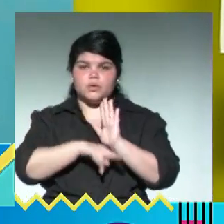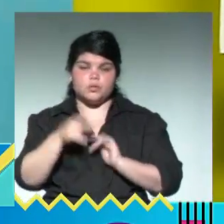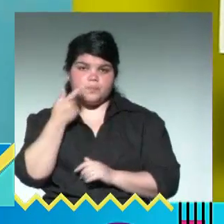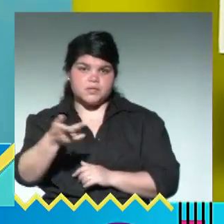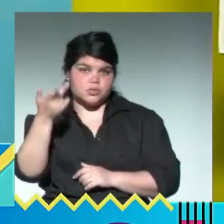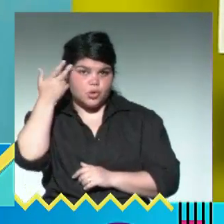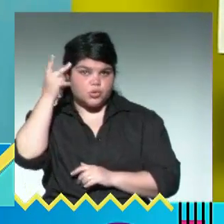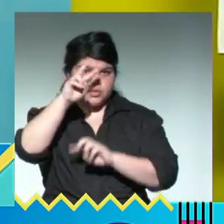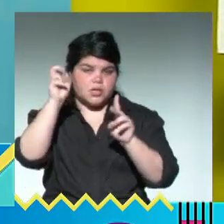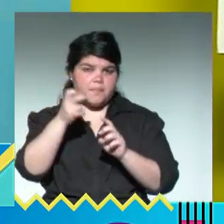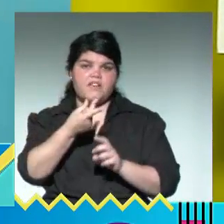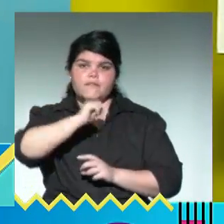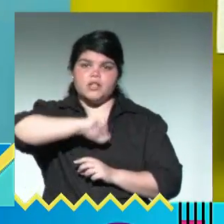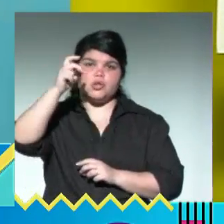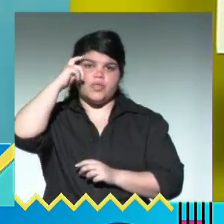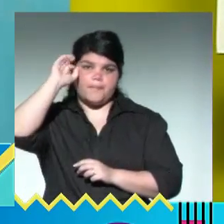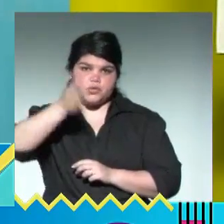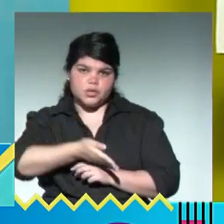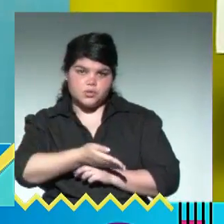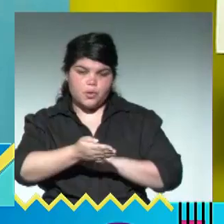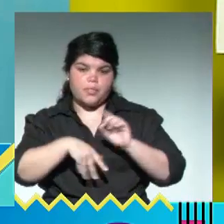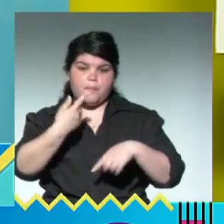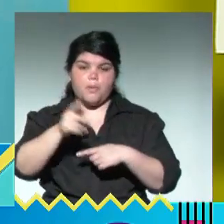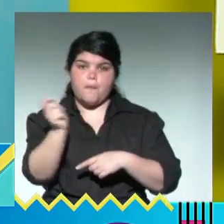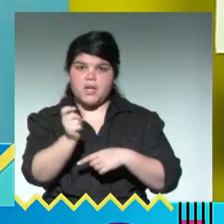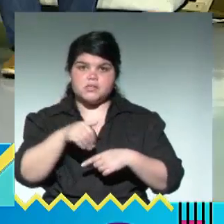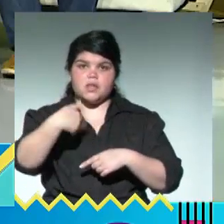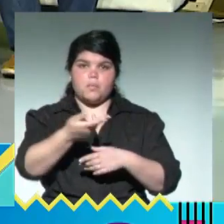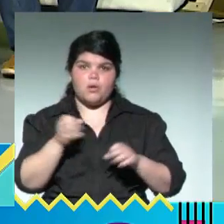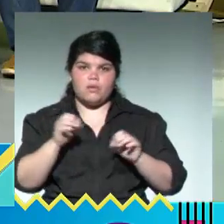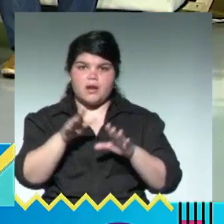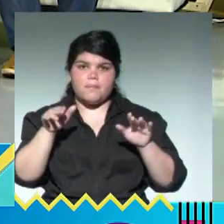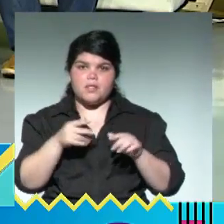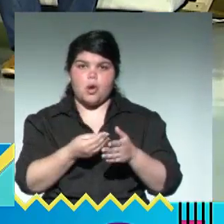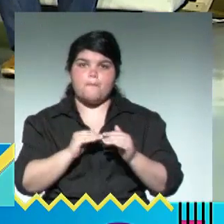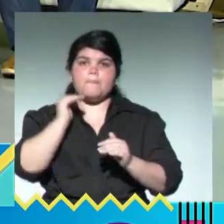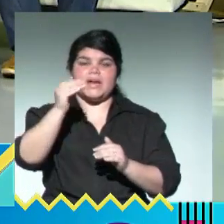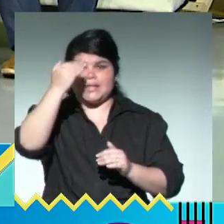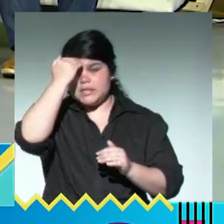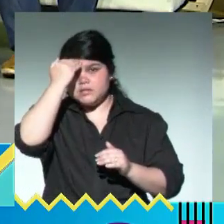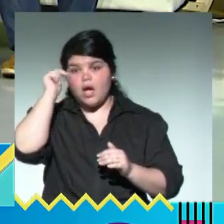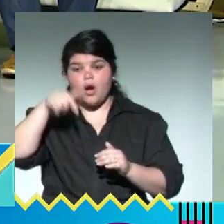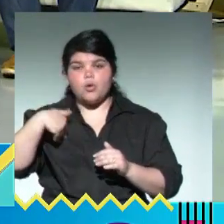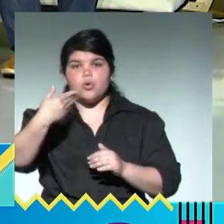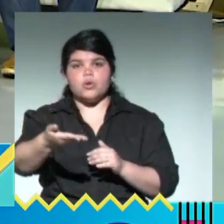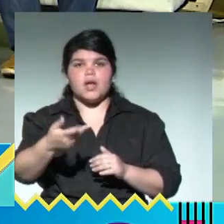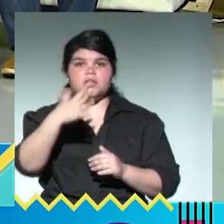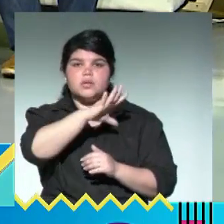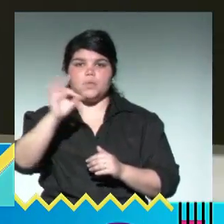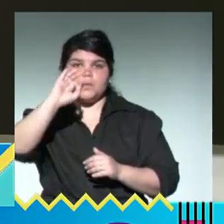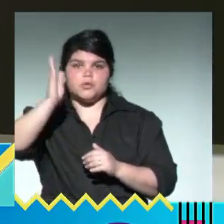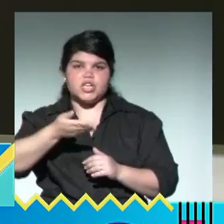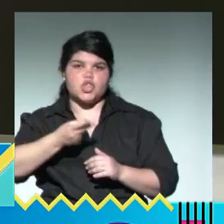la inflación, que preveía un 10%, después a los meses tuvo que rectificarla por un 15% y ahora estamos hablando de que podemos llegar a pasar el